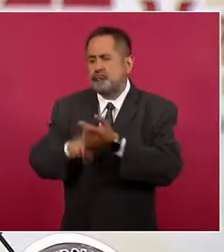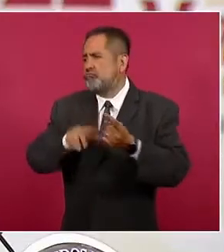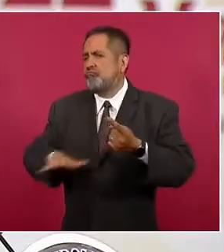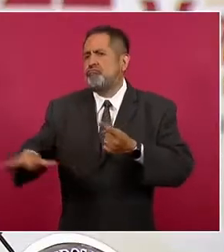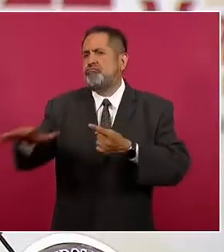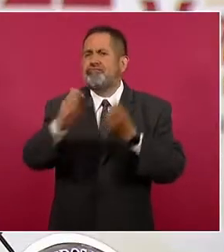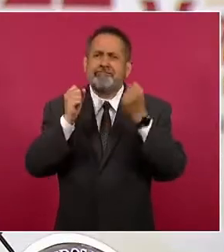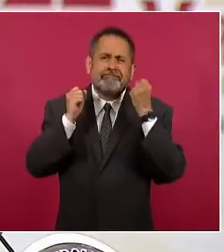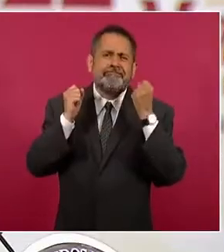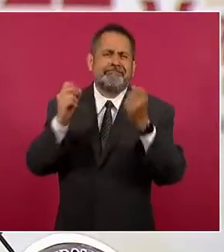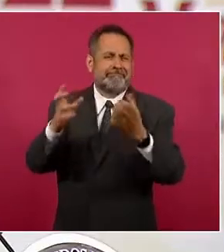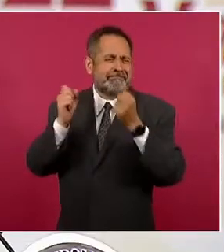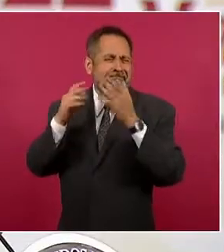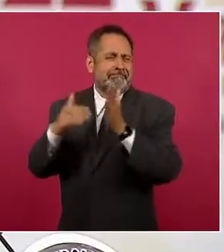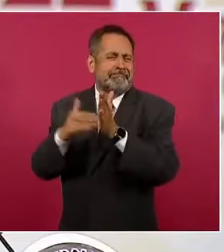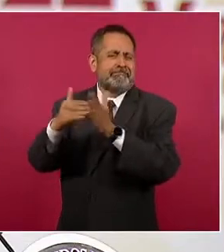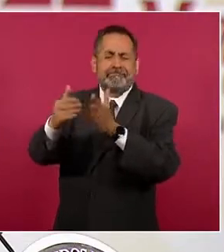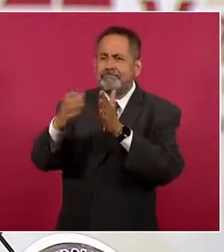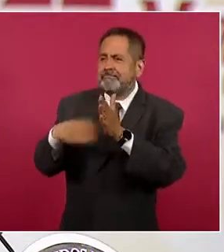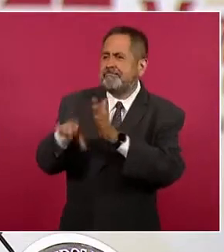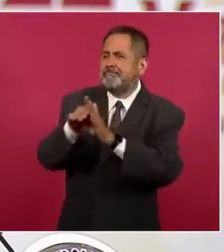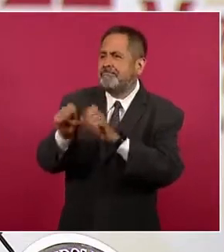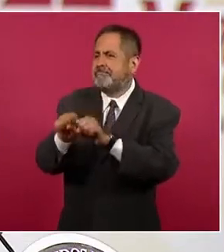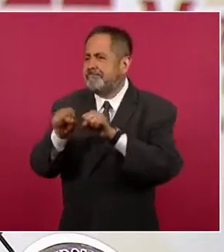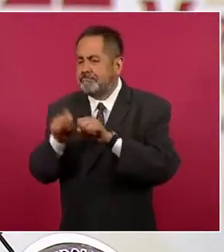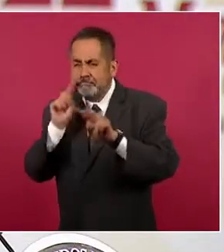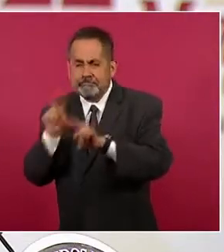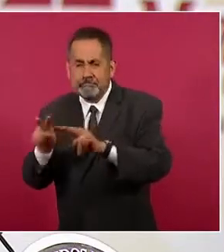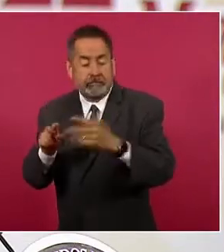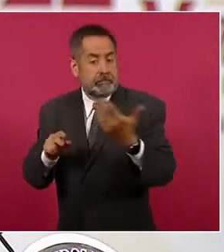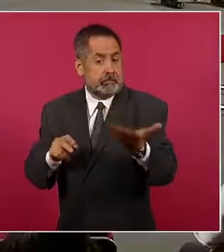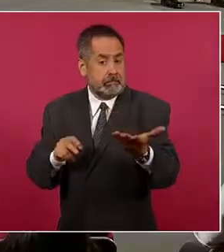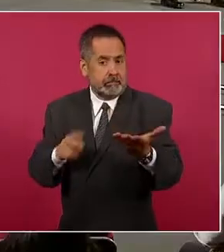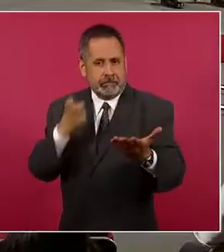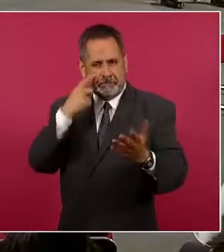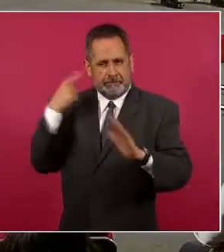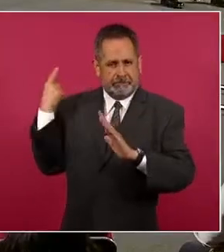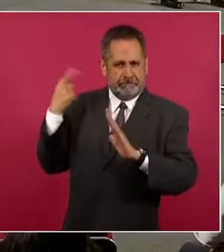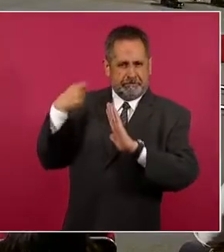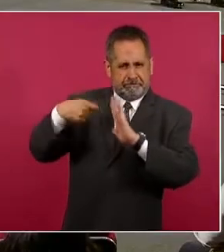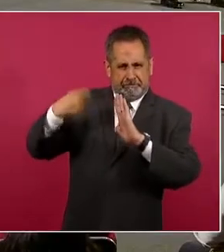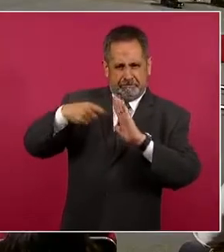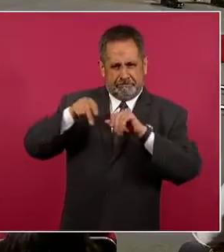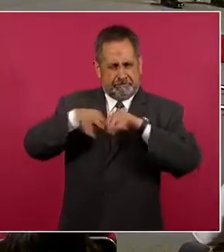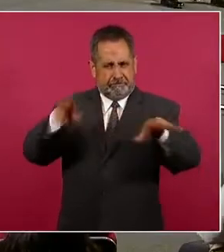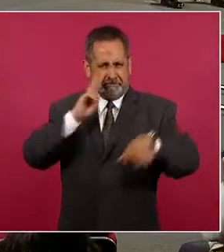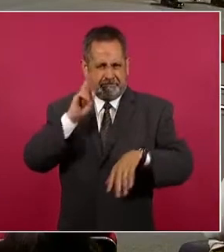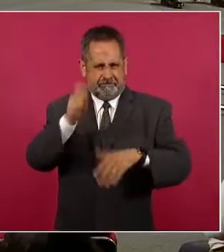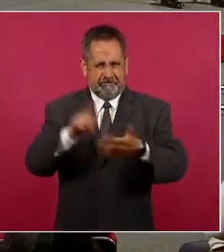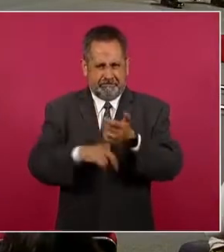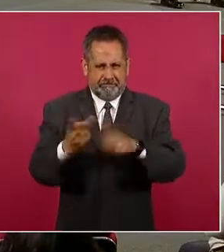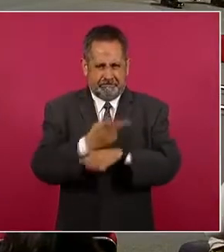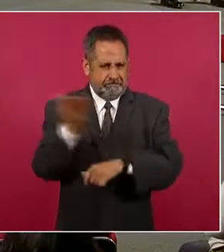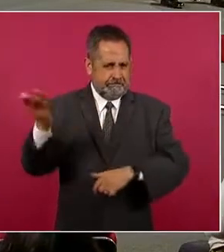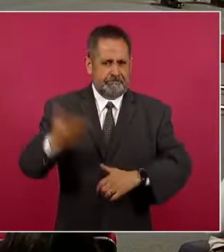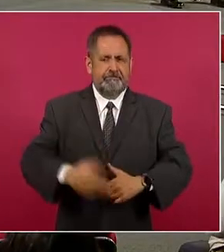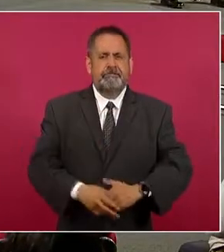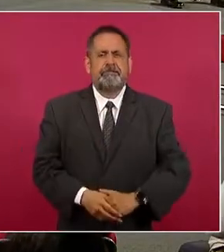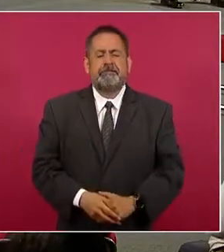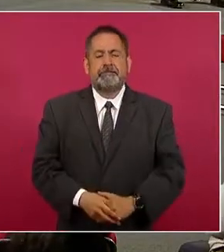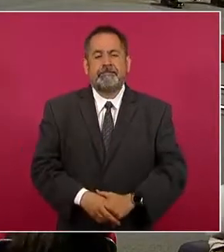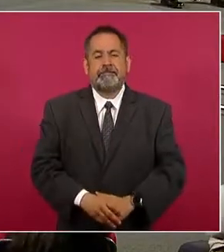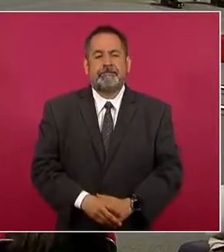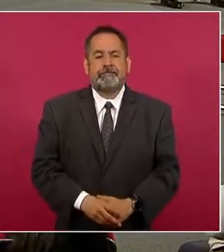de aulas en todo el país. Por favor, observemos este pequeño video como ejemplo de dichos ejercicios.